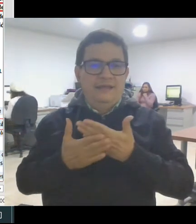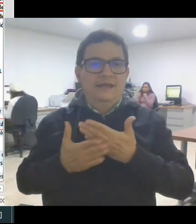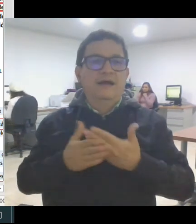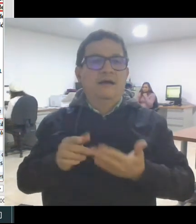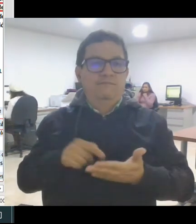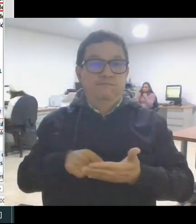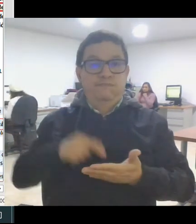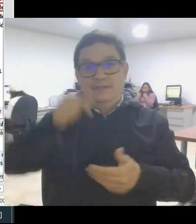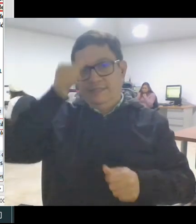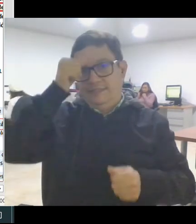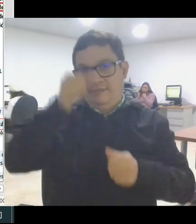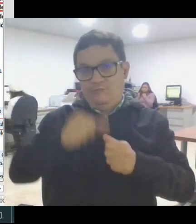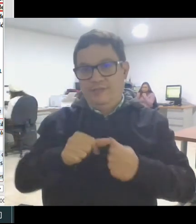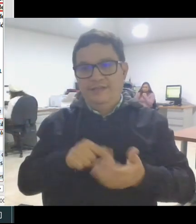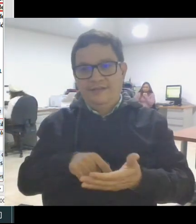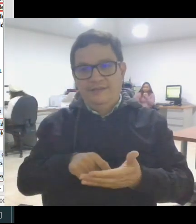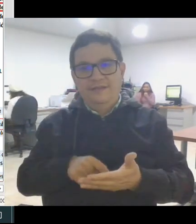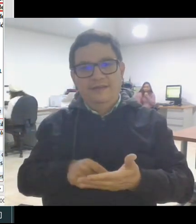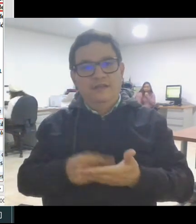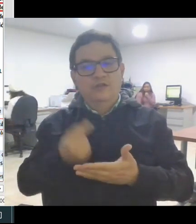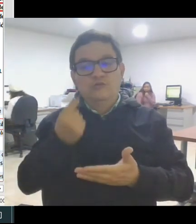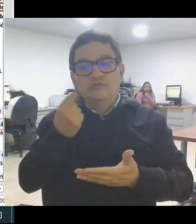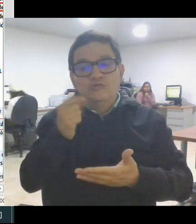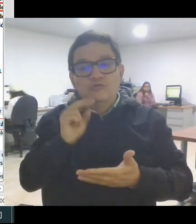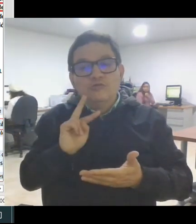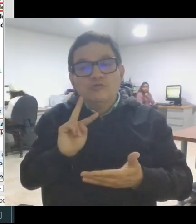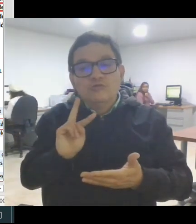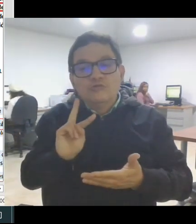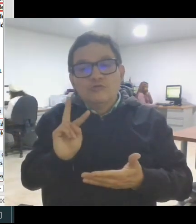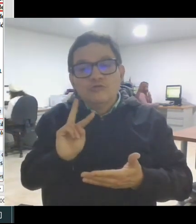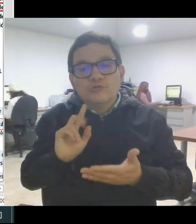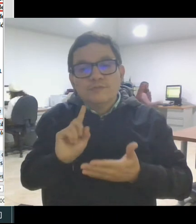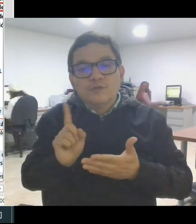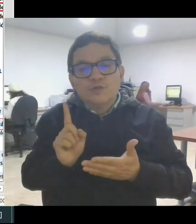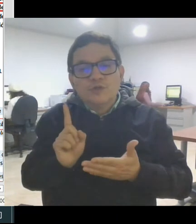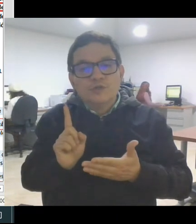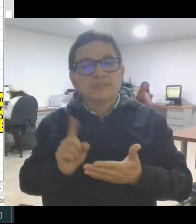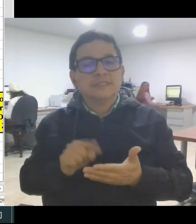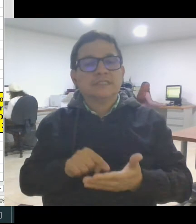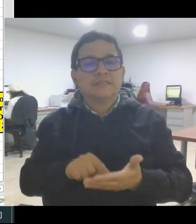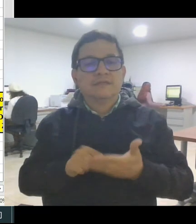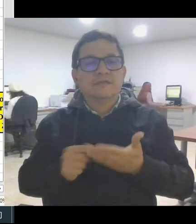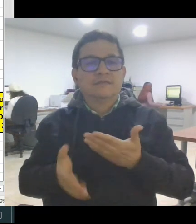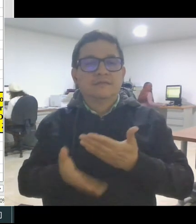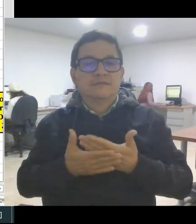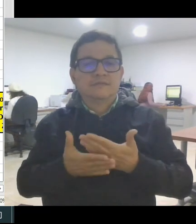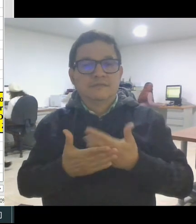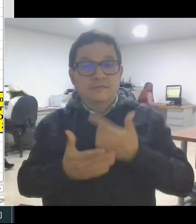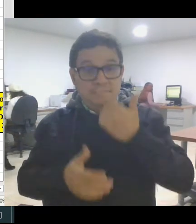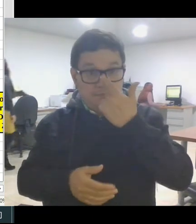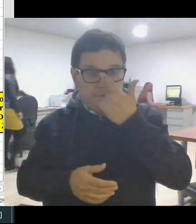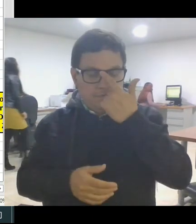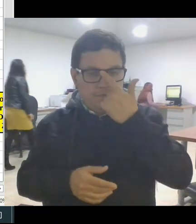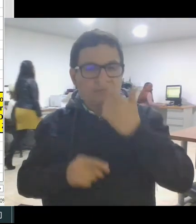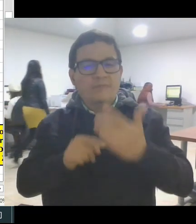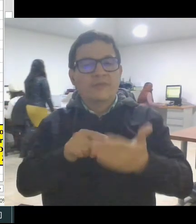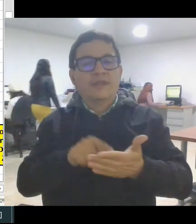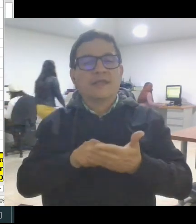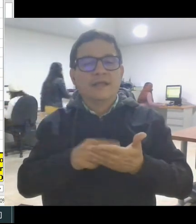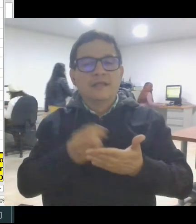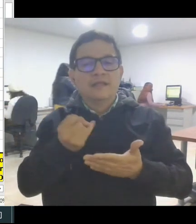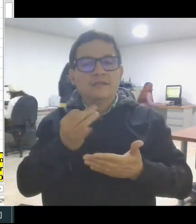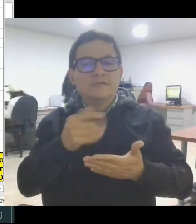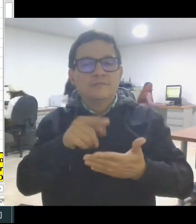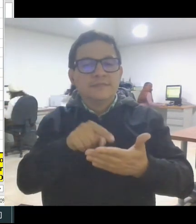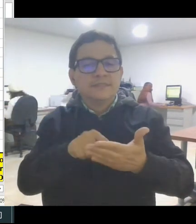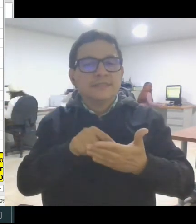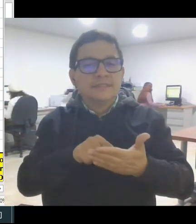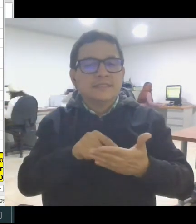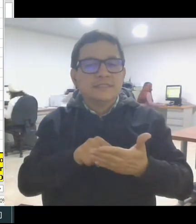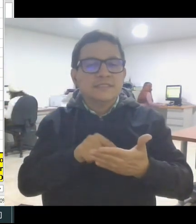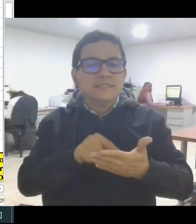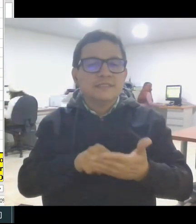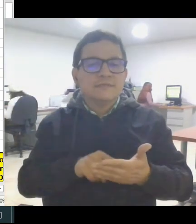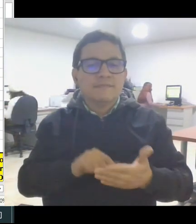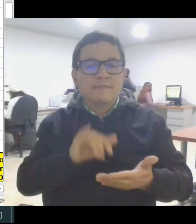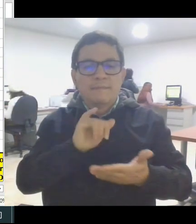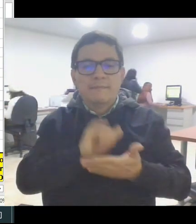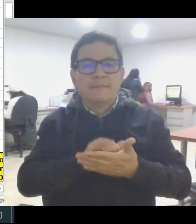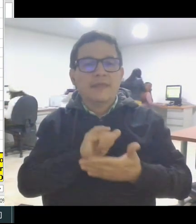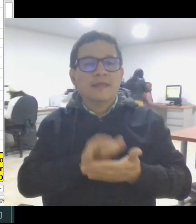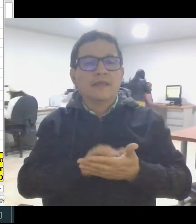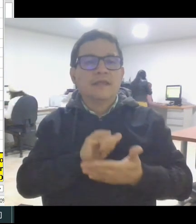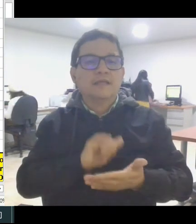¿Recuerdan? Hace 2 minuticos lo mencionamos. Al tener estos valores acá, son estos mismos